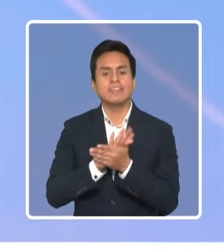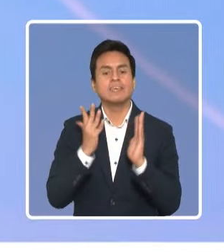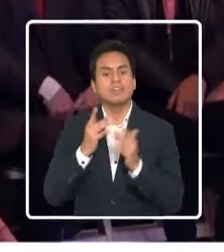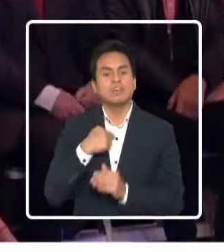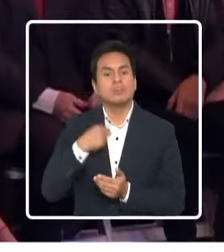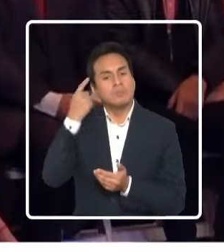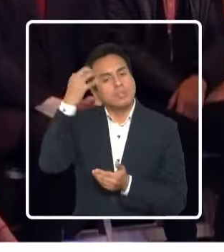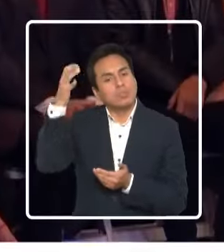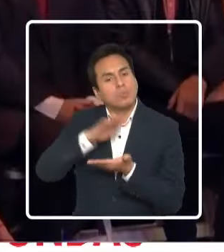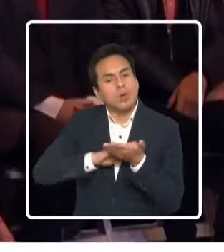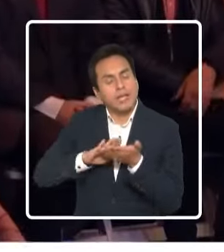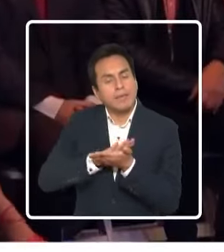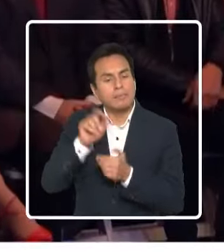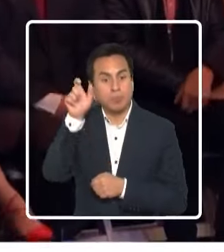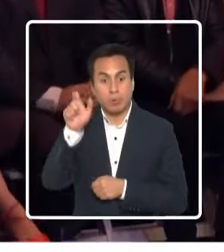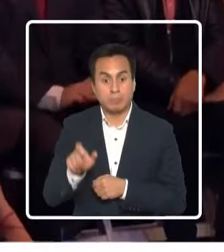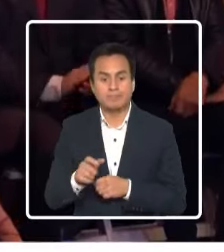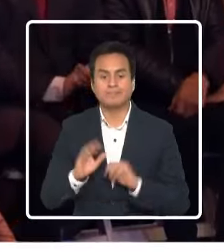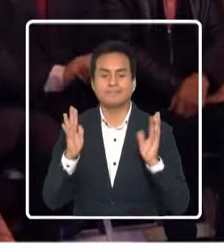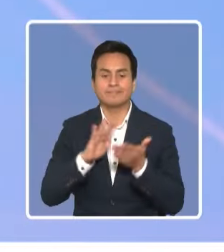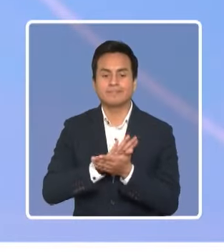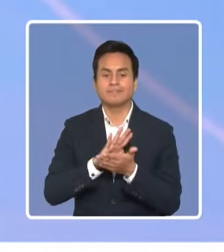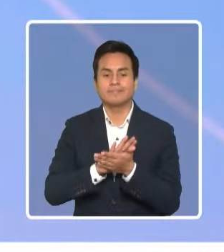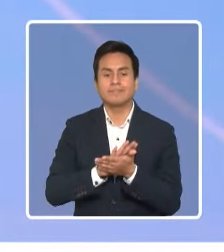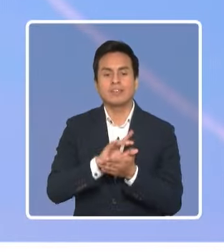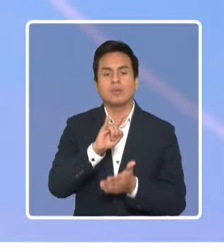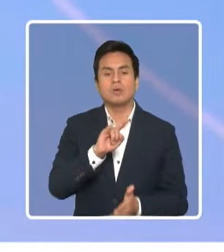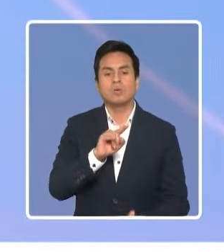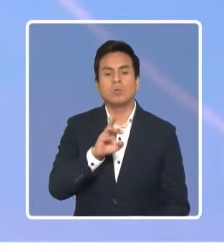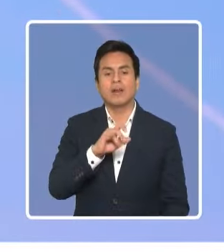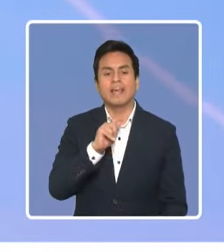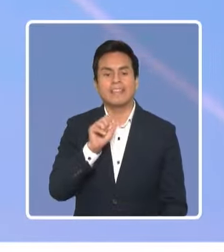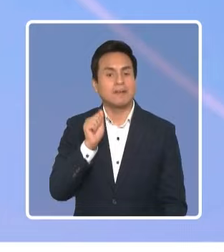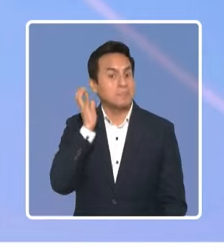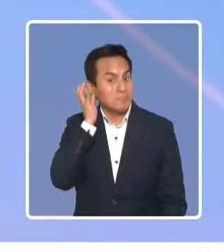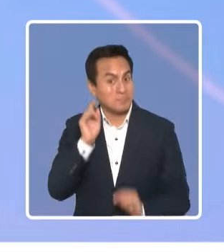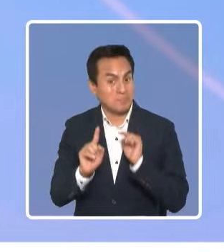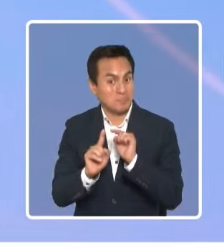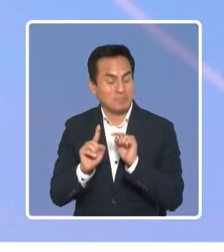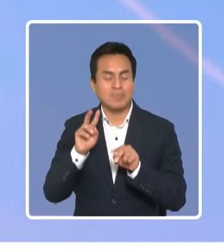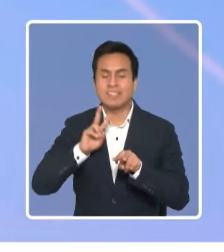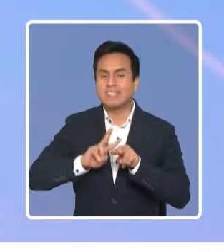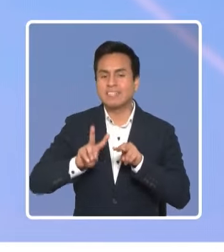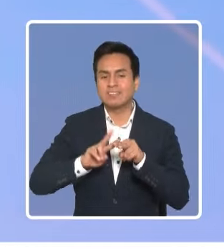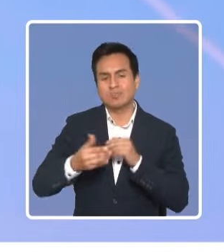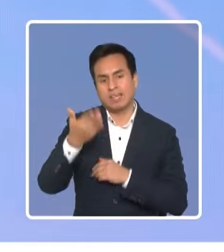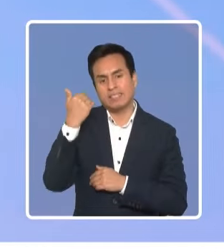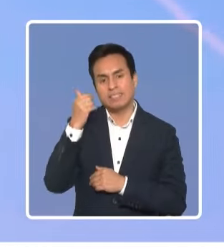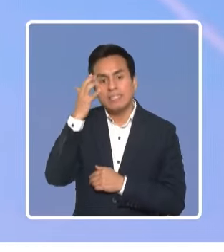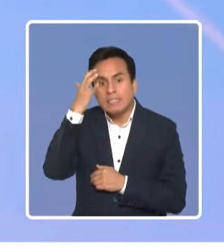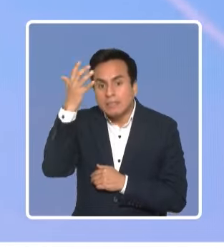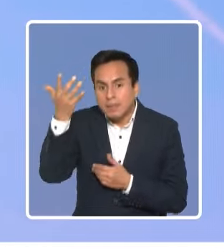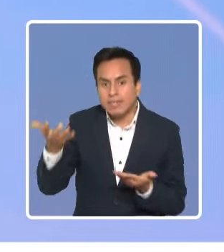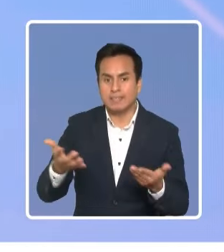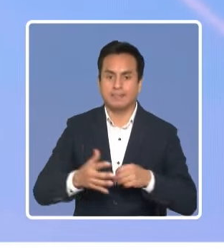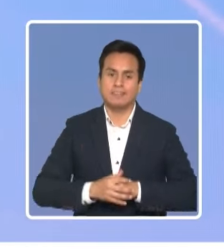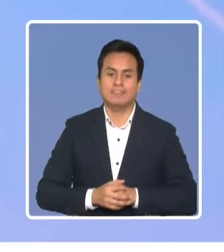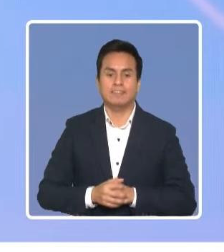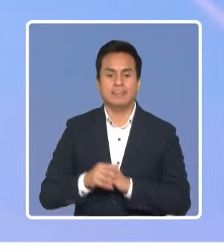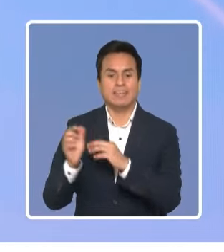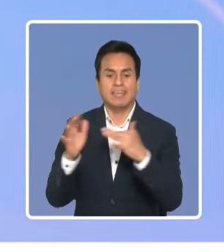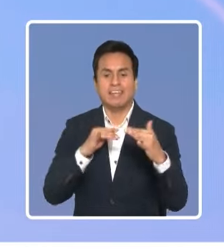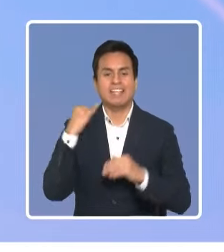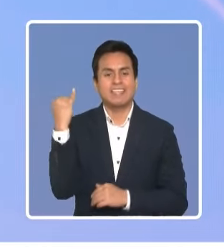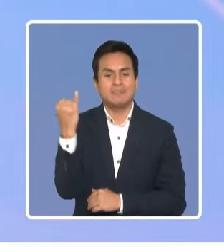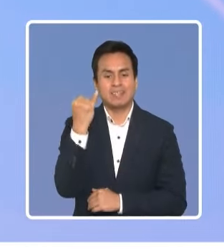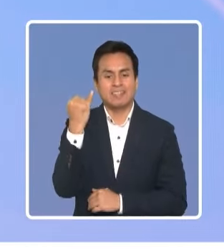Pienso, por ejemplo, en Carmen Ureta, quien realizó, imagínense, en la Guerra